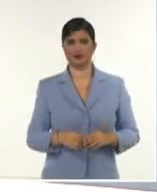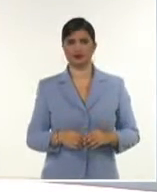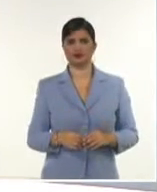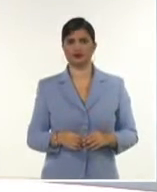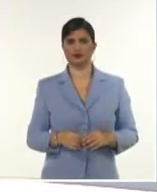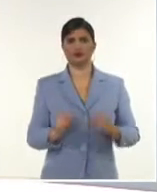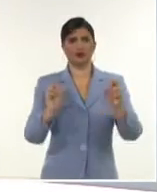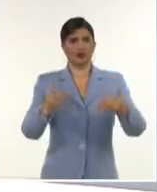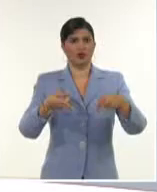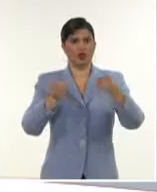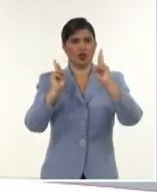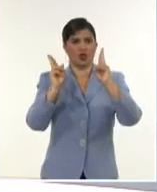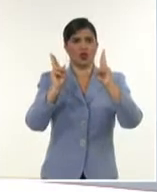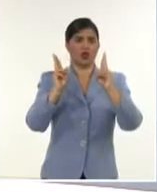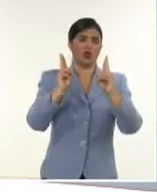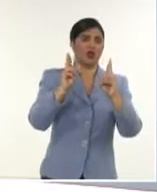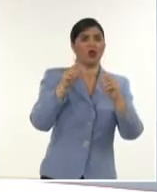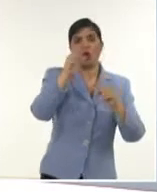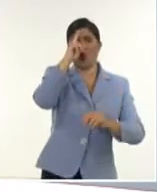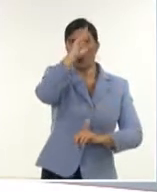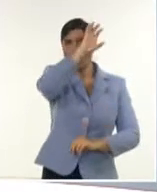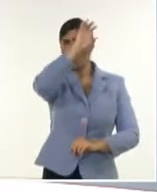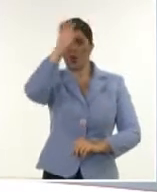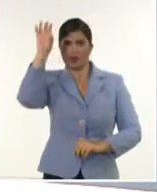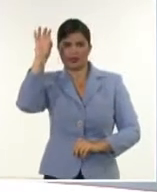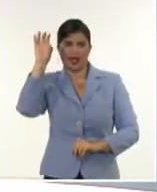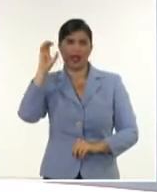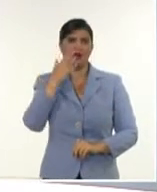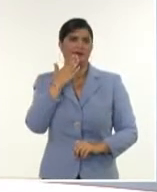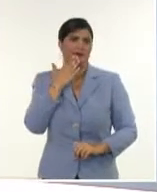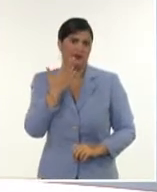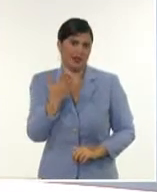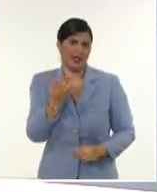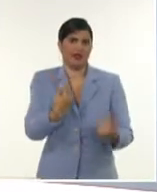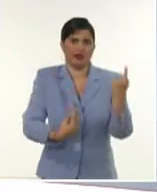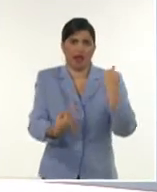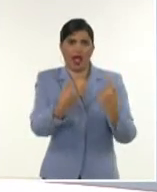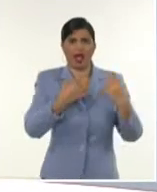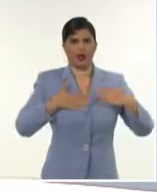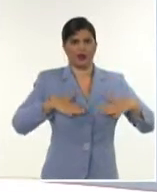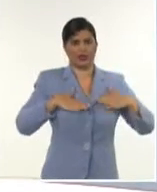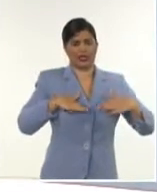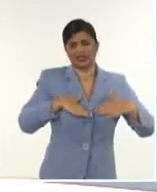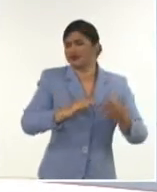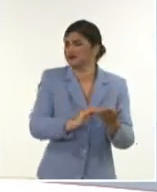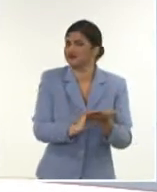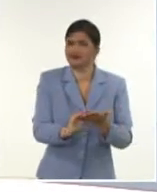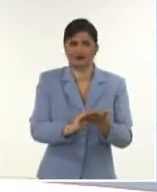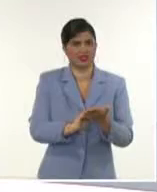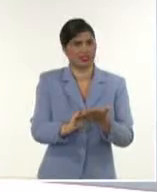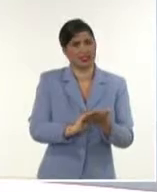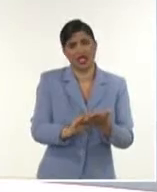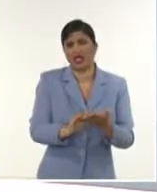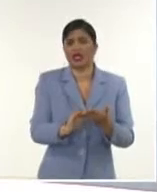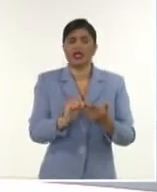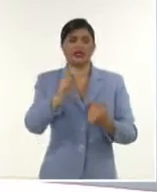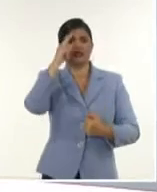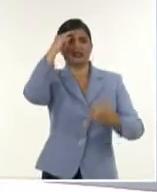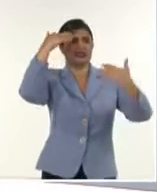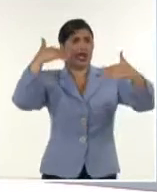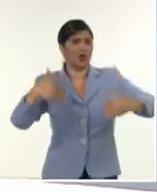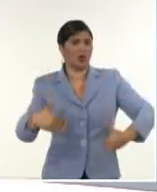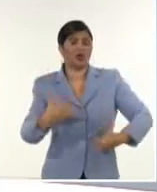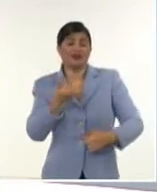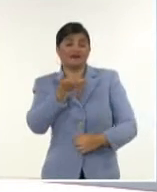gobierno u organismo mundial que no se haya pronunciado sobre el tema de alguna u otra forma, pero es que justamente la forma es la que no ha